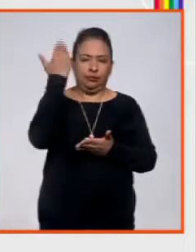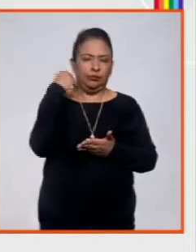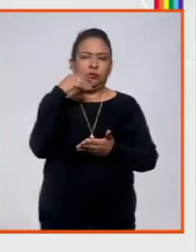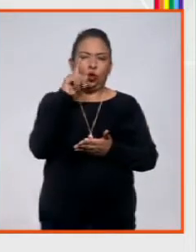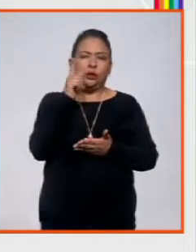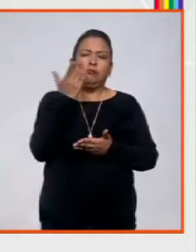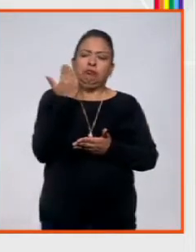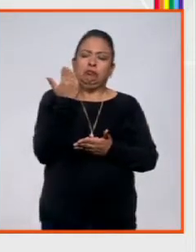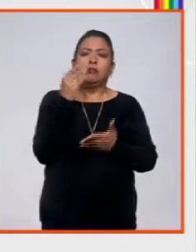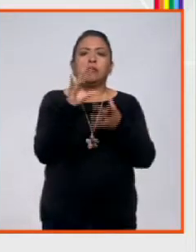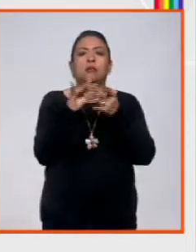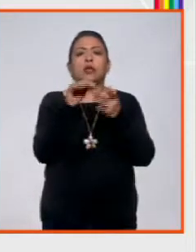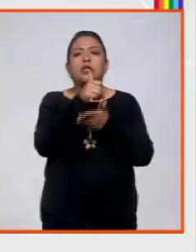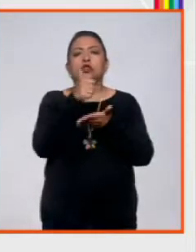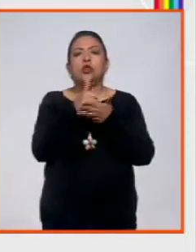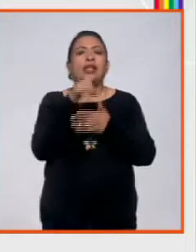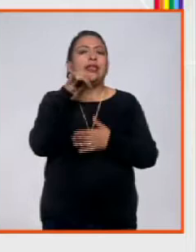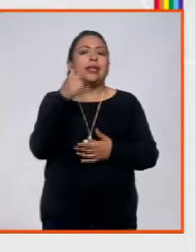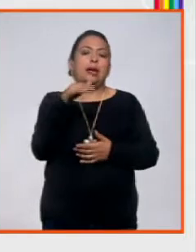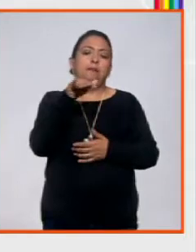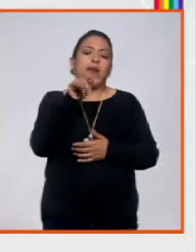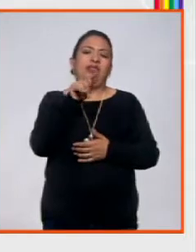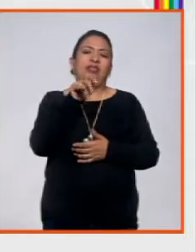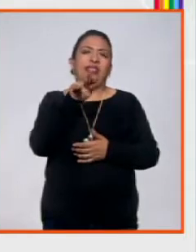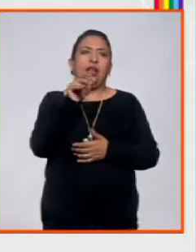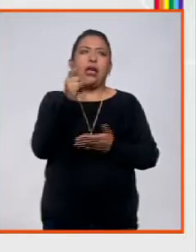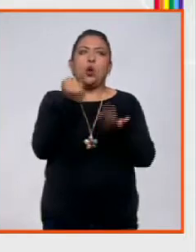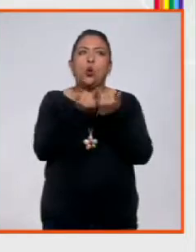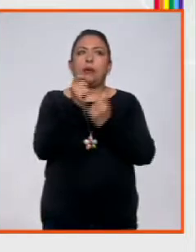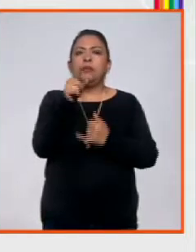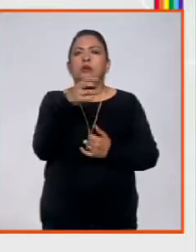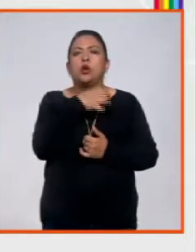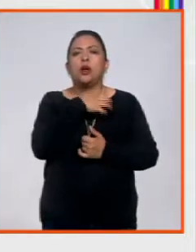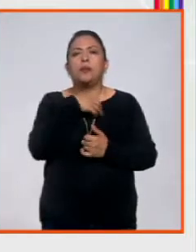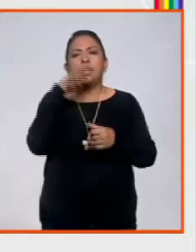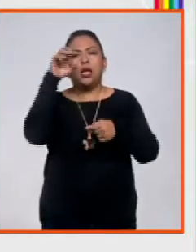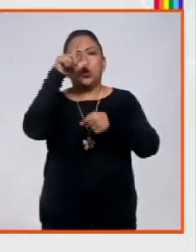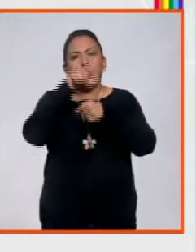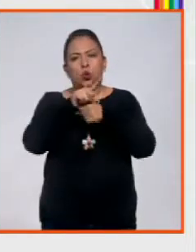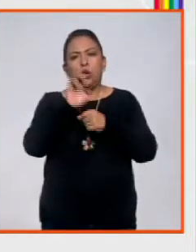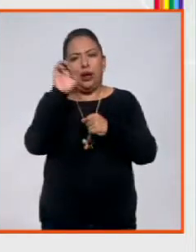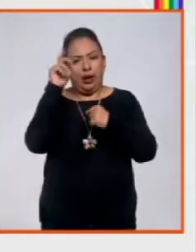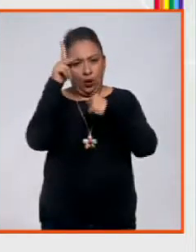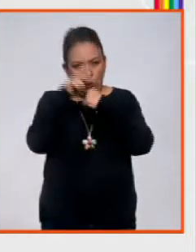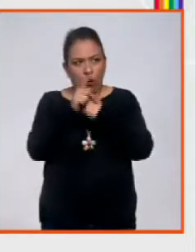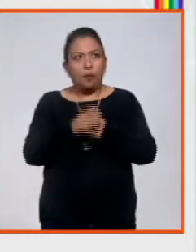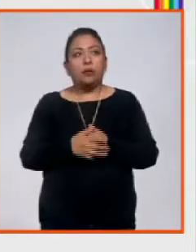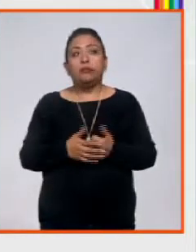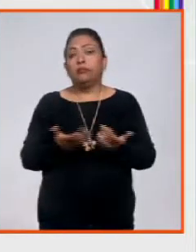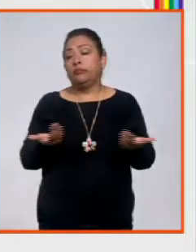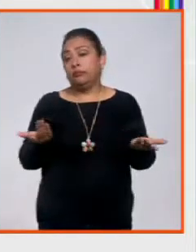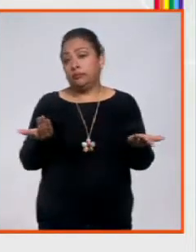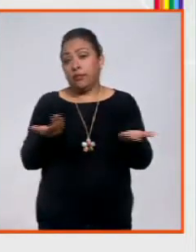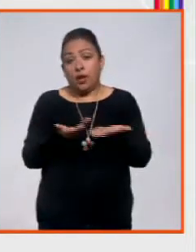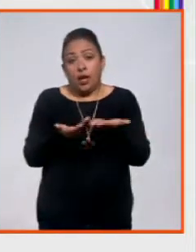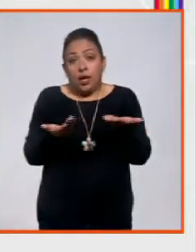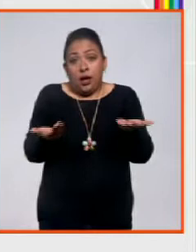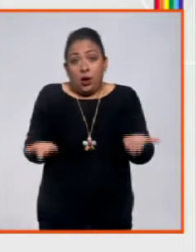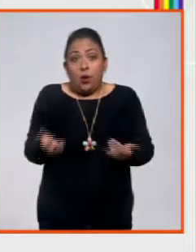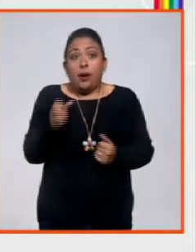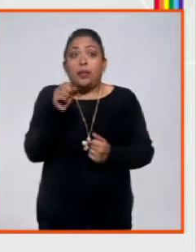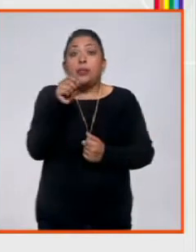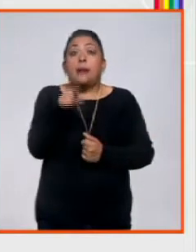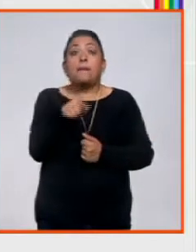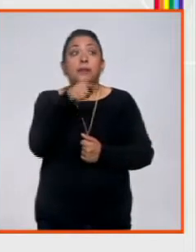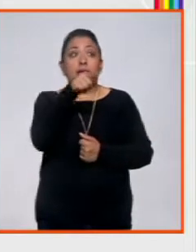hablaste la ciudad italiana matera que comparte el capital cultural europea y bueno pues ahora también